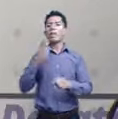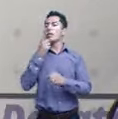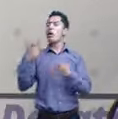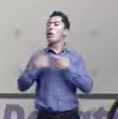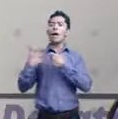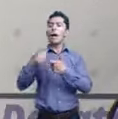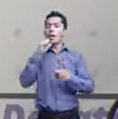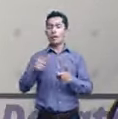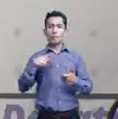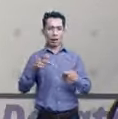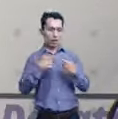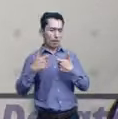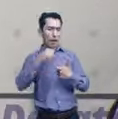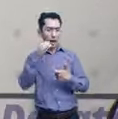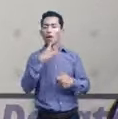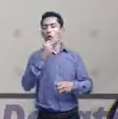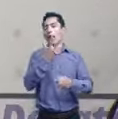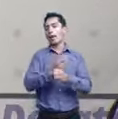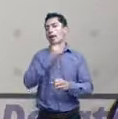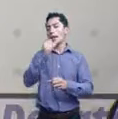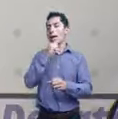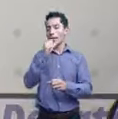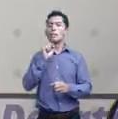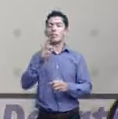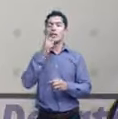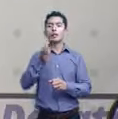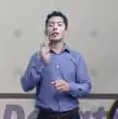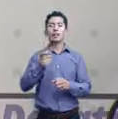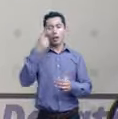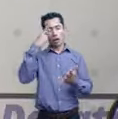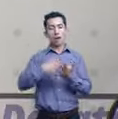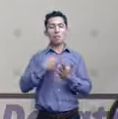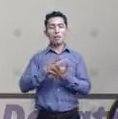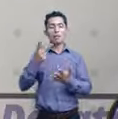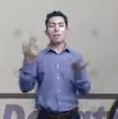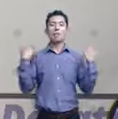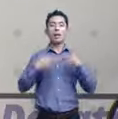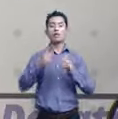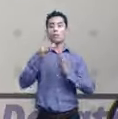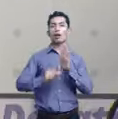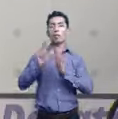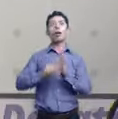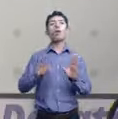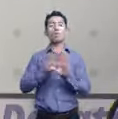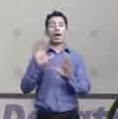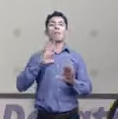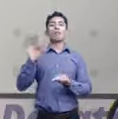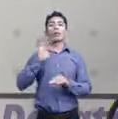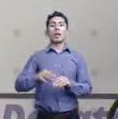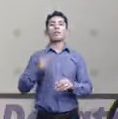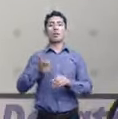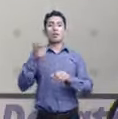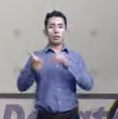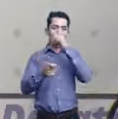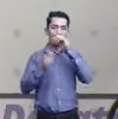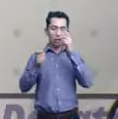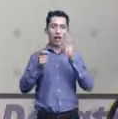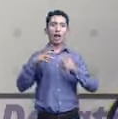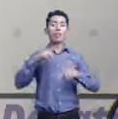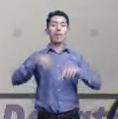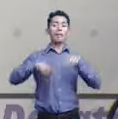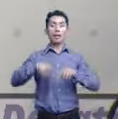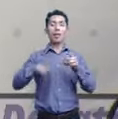pero si no dan, no se arregla. Y decirles que implementaré el premio al maestro del mes con un incentivo económico que se determinará dentro de